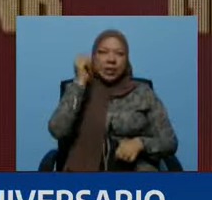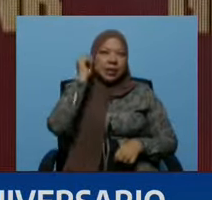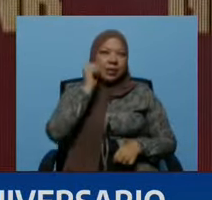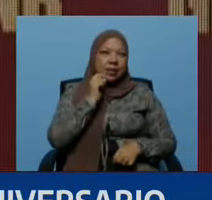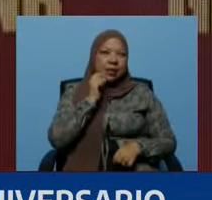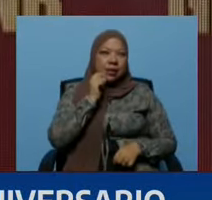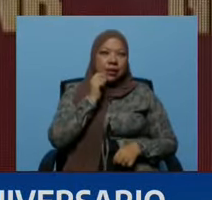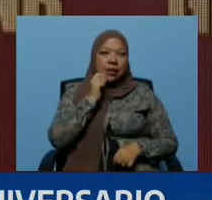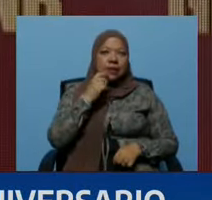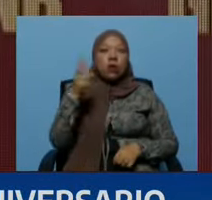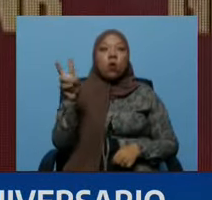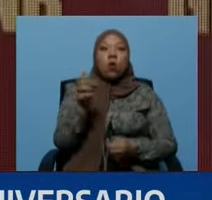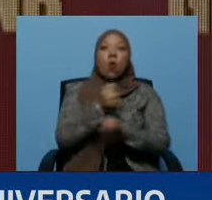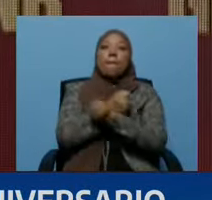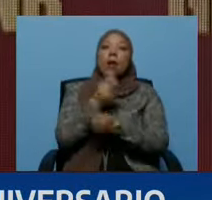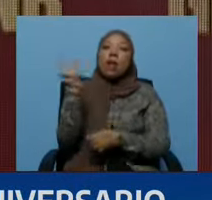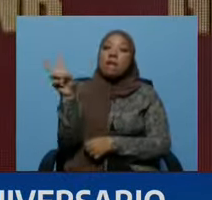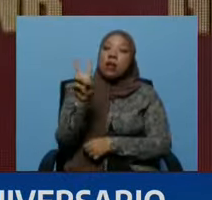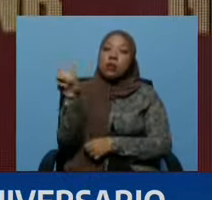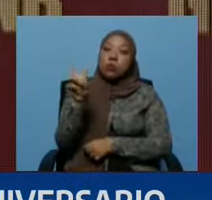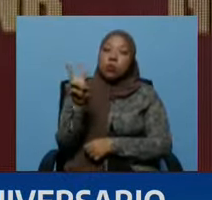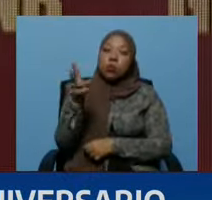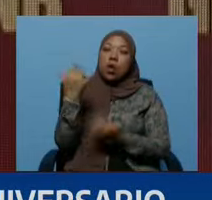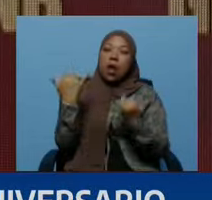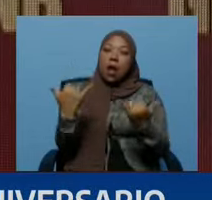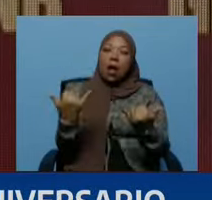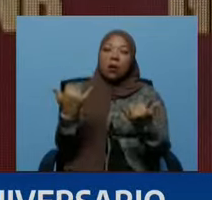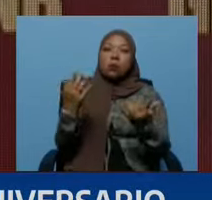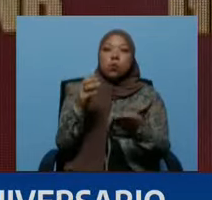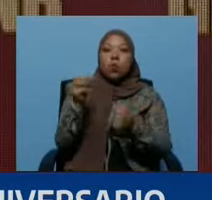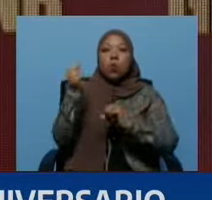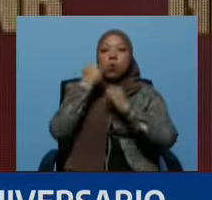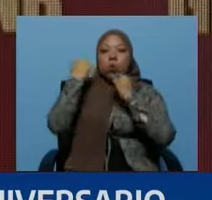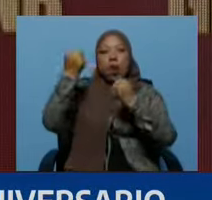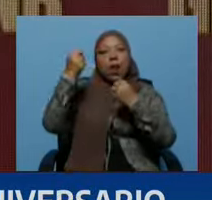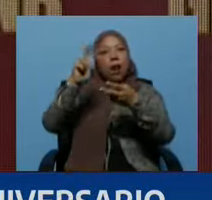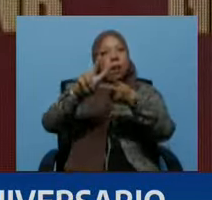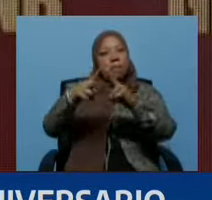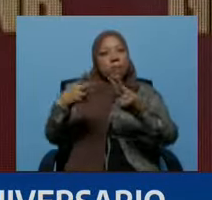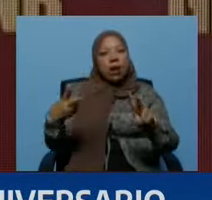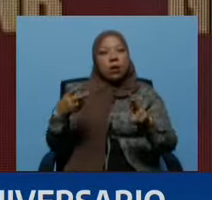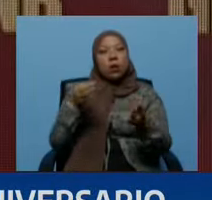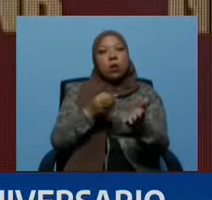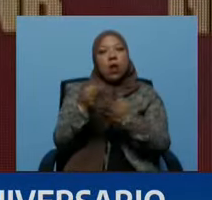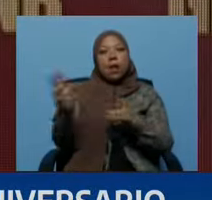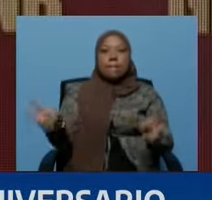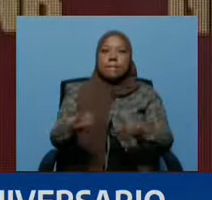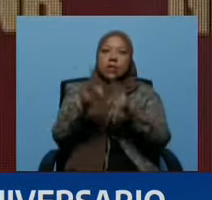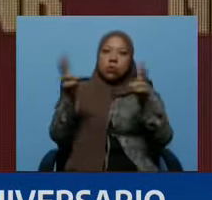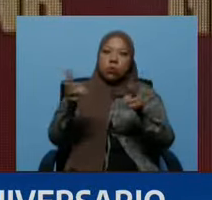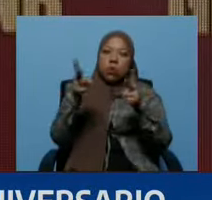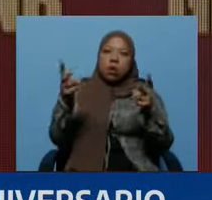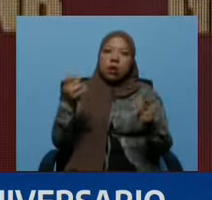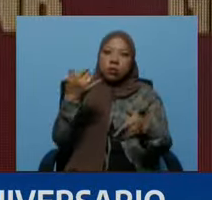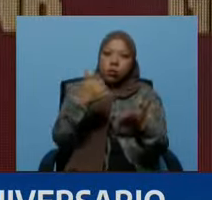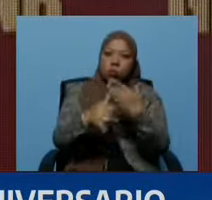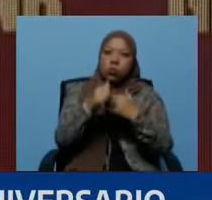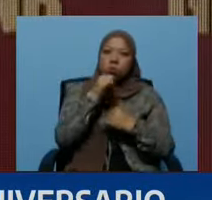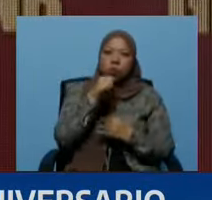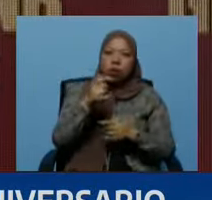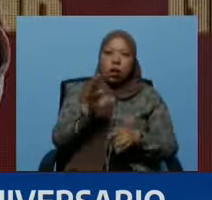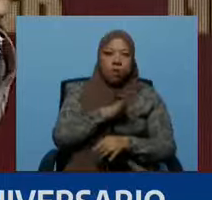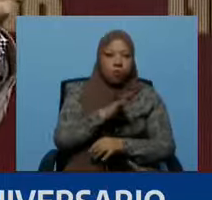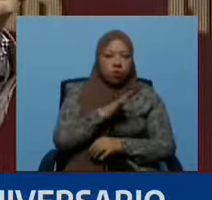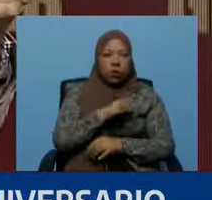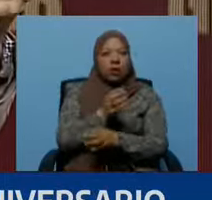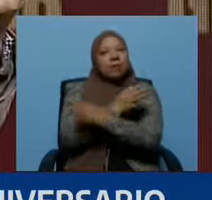Fuerza Armada Nacional Bolivariana, es tiempo de combate por la paz es tiempo de victoria y la victoria nos